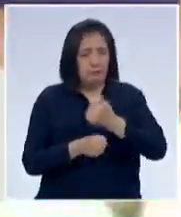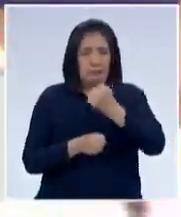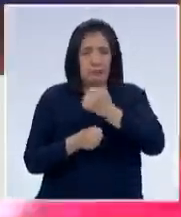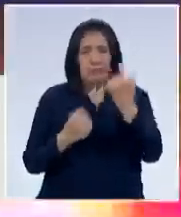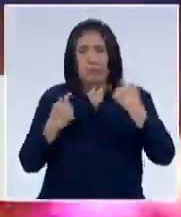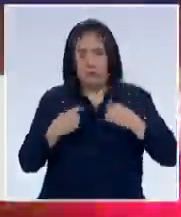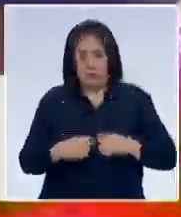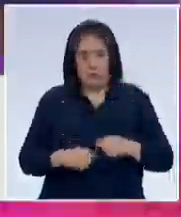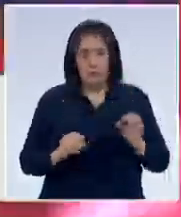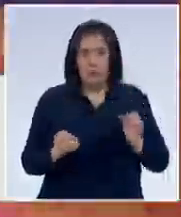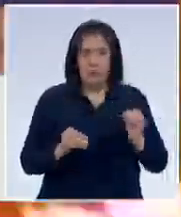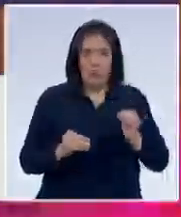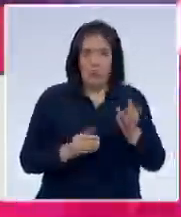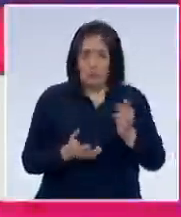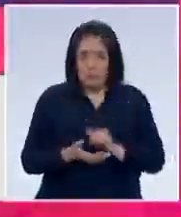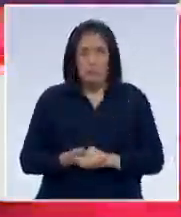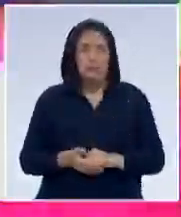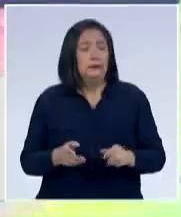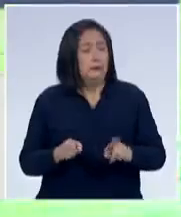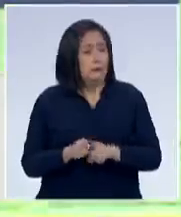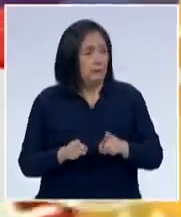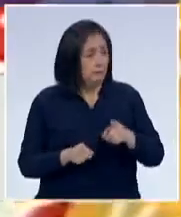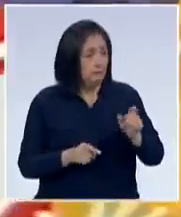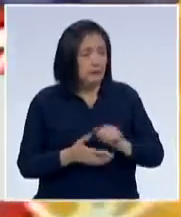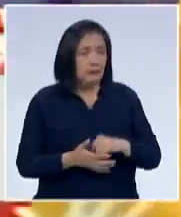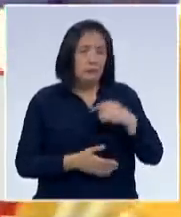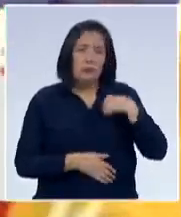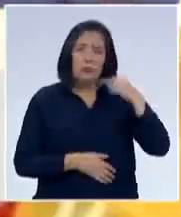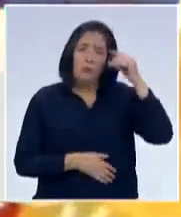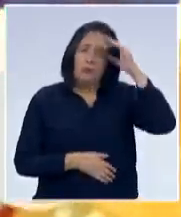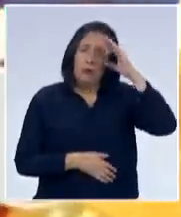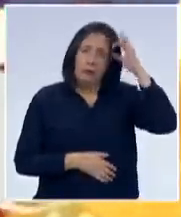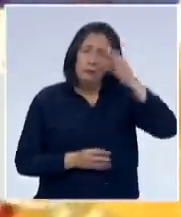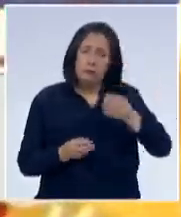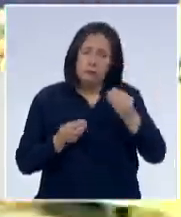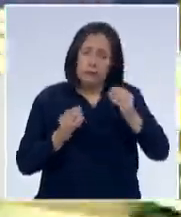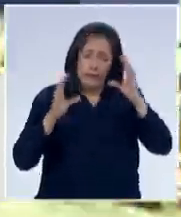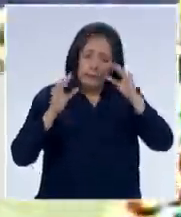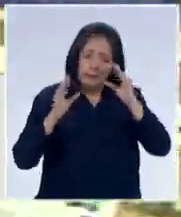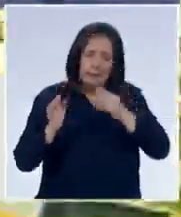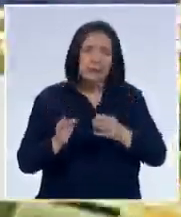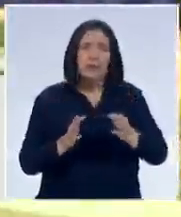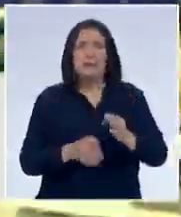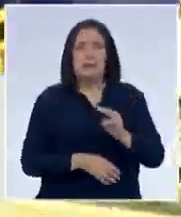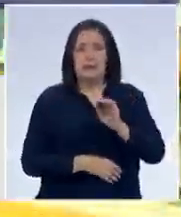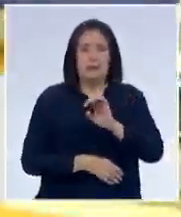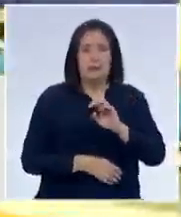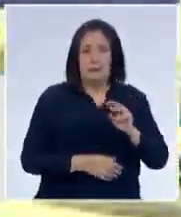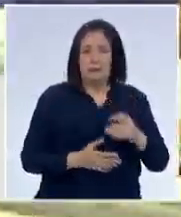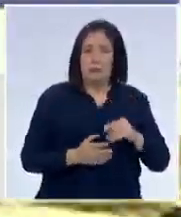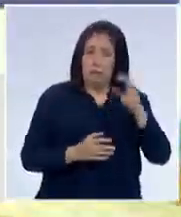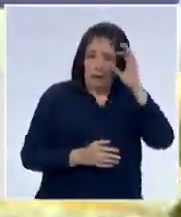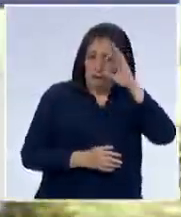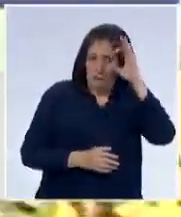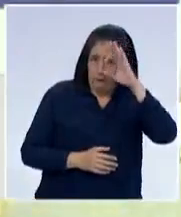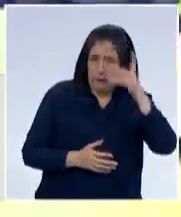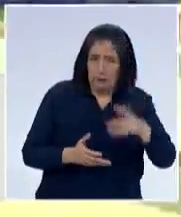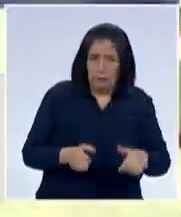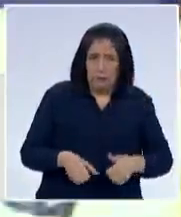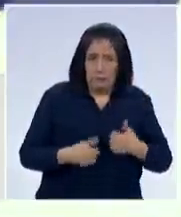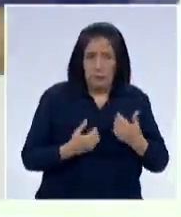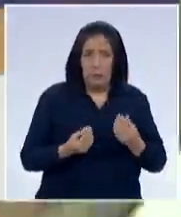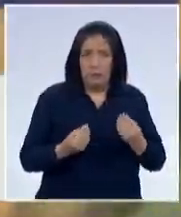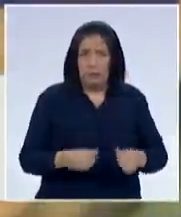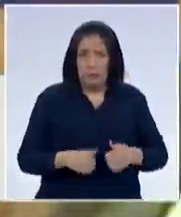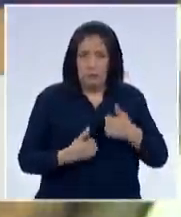de oro. Y además, la filosofía que nos dejó Mambo Park, una filosofía de vida